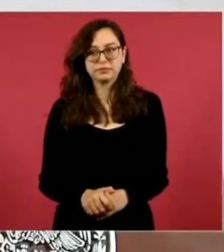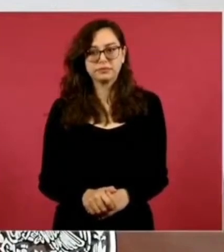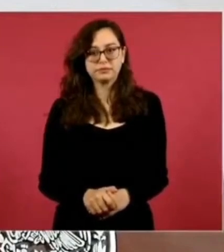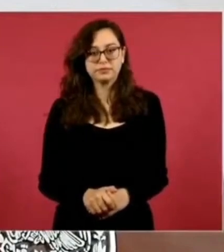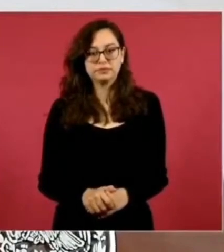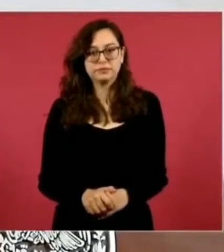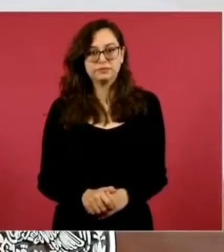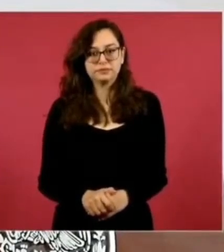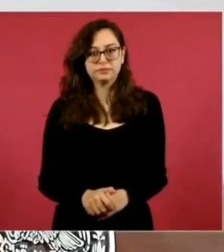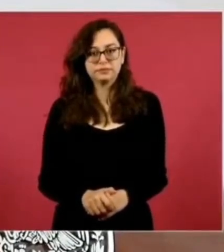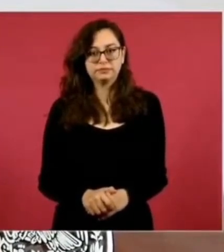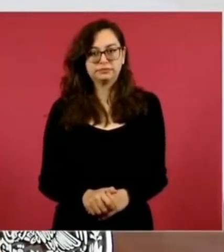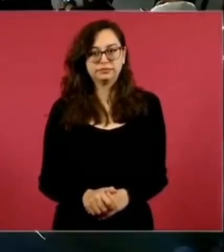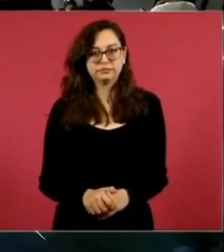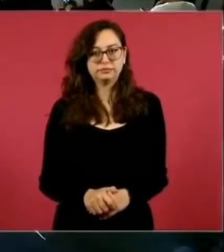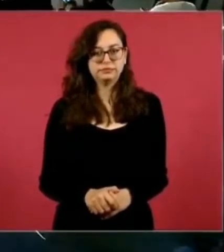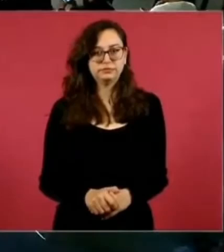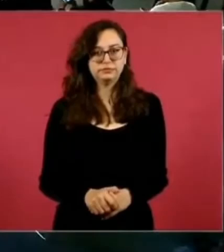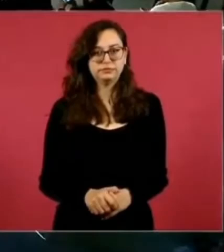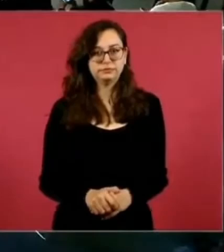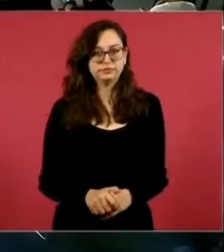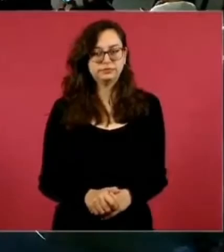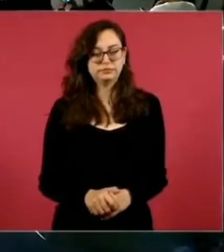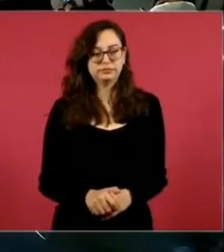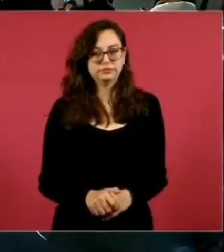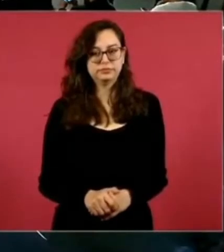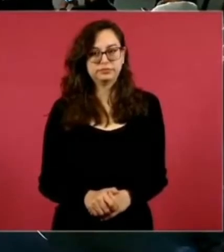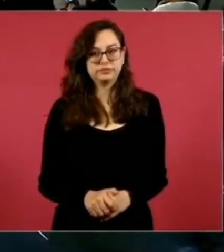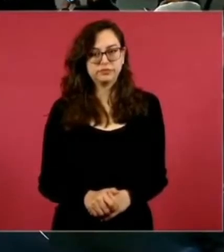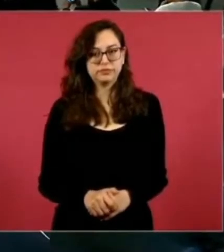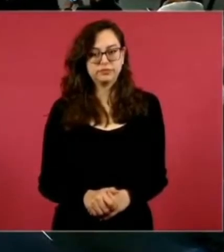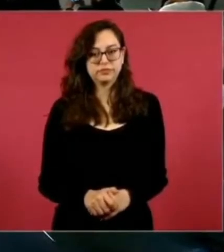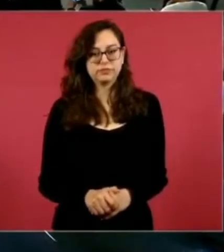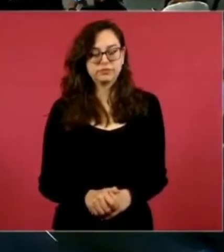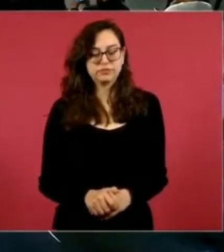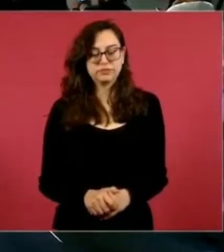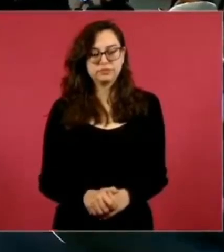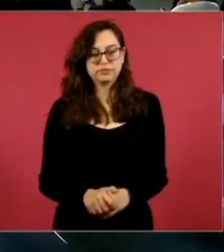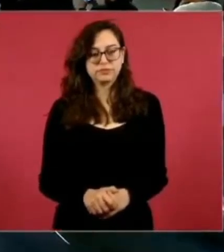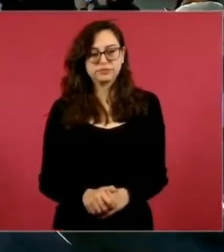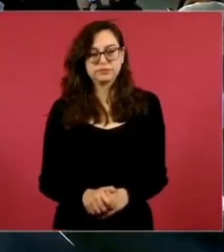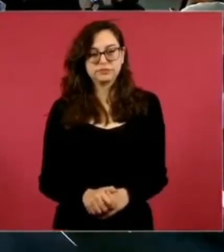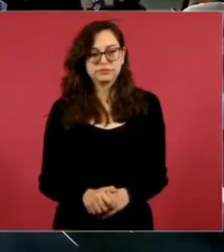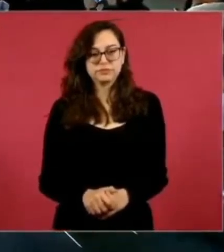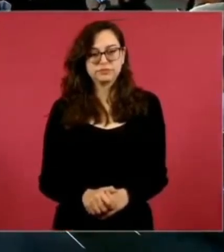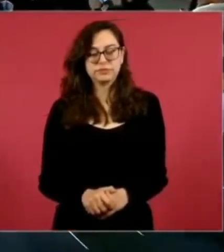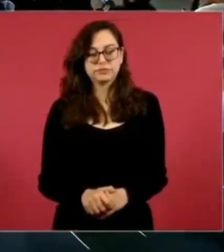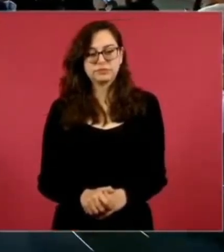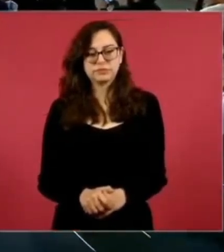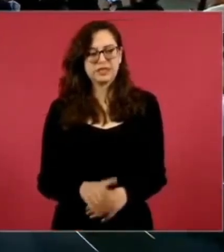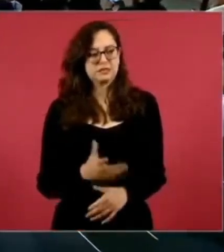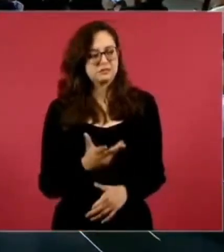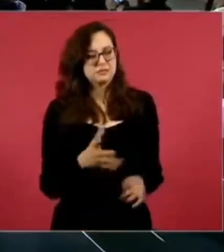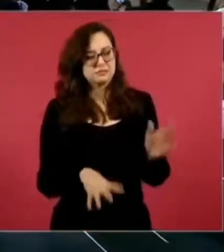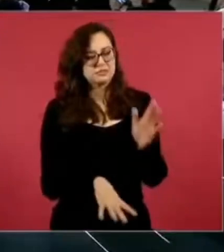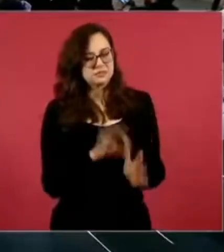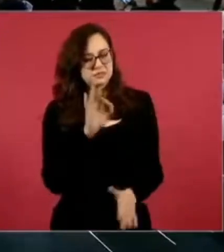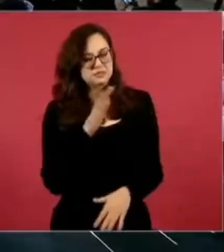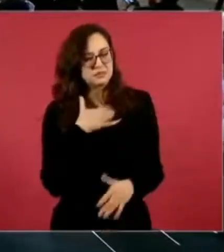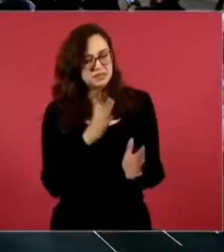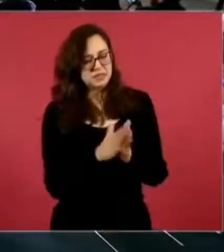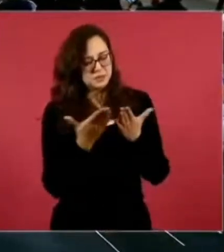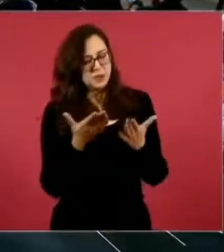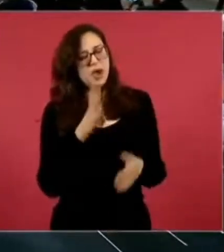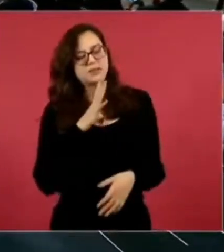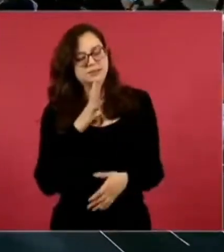yo creo que es, en alguno de mis libros debe estar, y está en sus memorias.